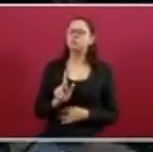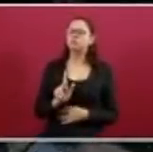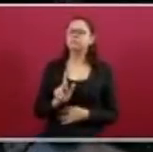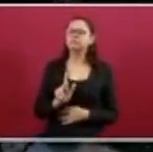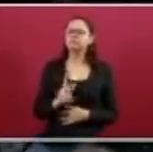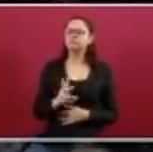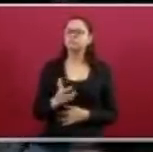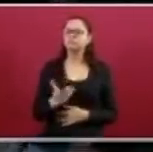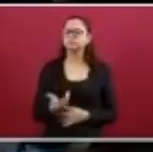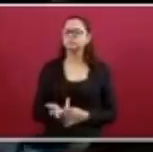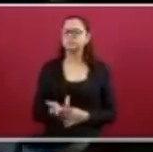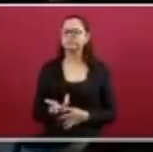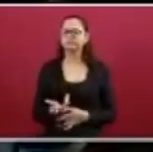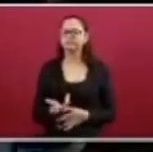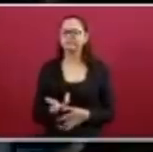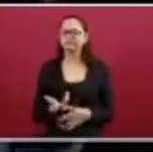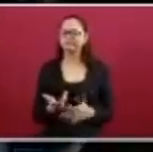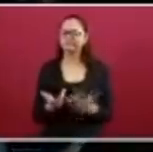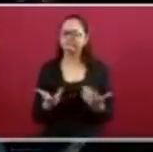de forma,